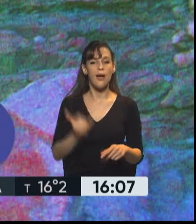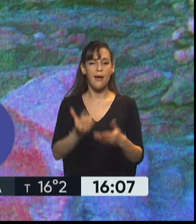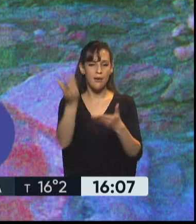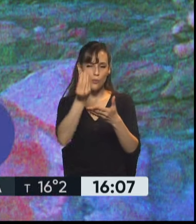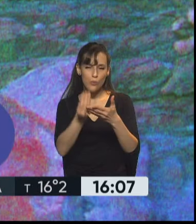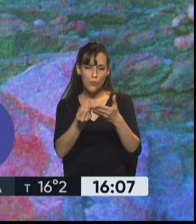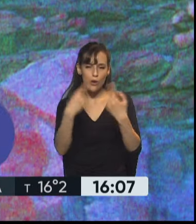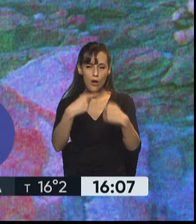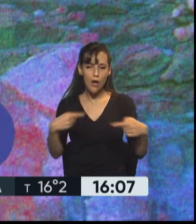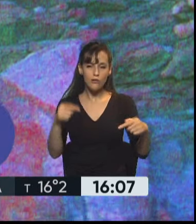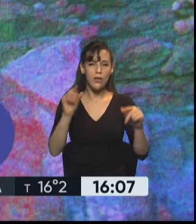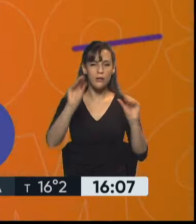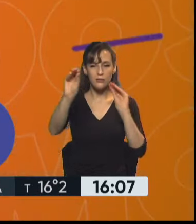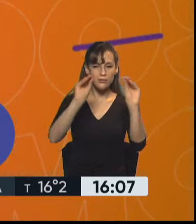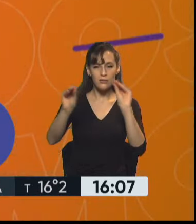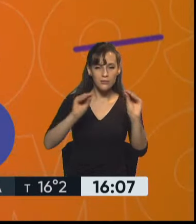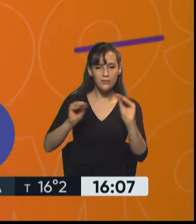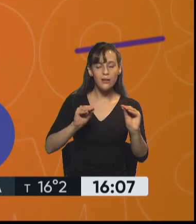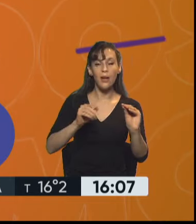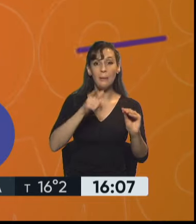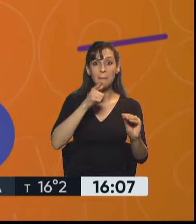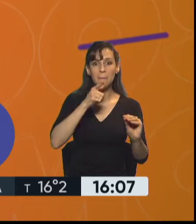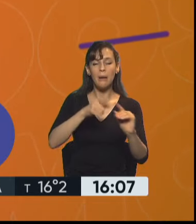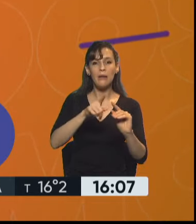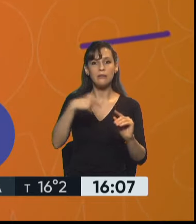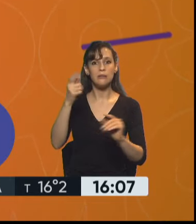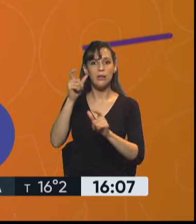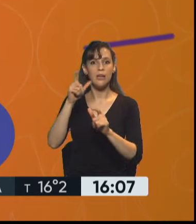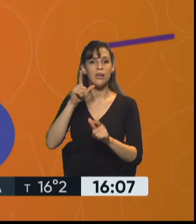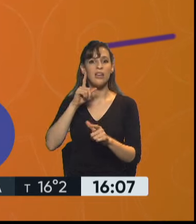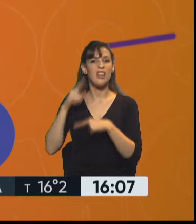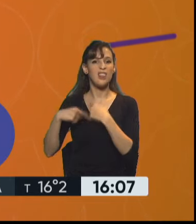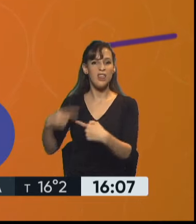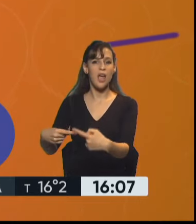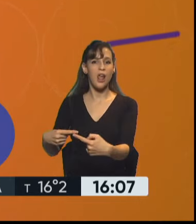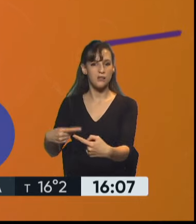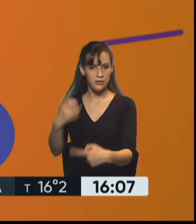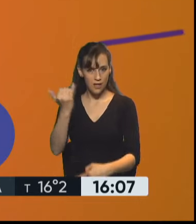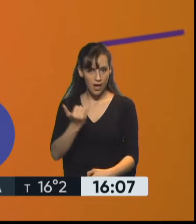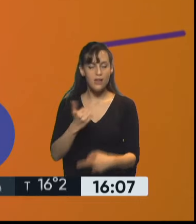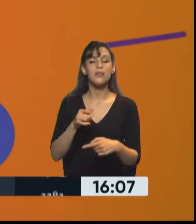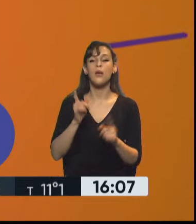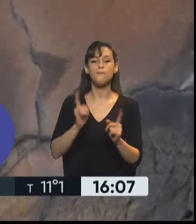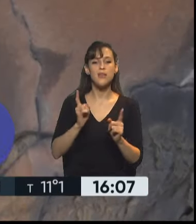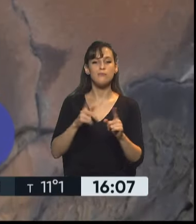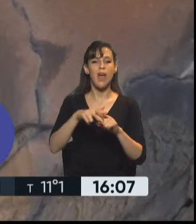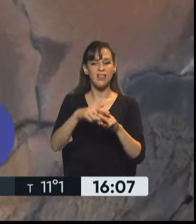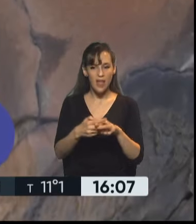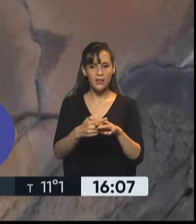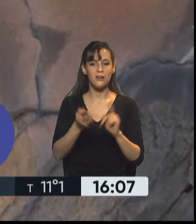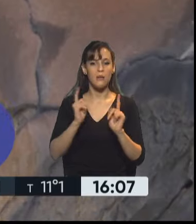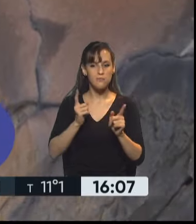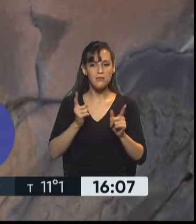presencia hasta con el contacto hispano-indígena con las sociedades occidentales. O sea, con las mismas técnicas se fueron